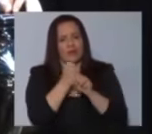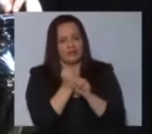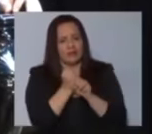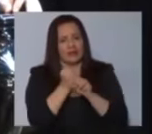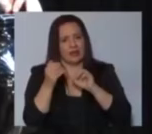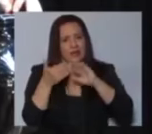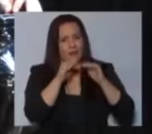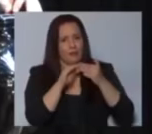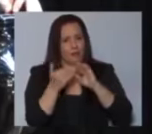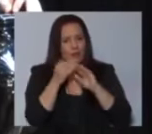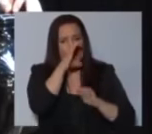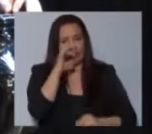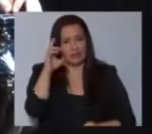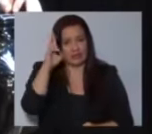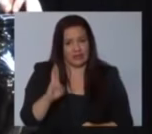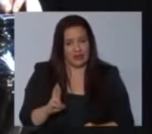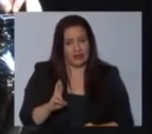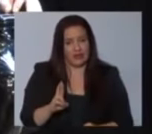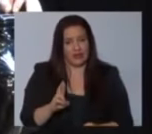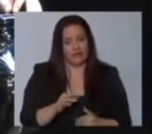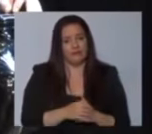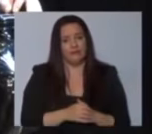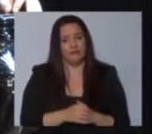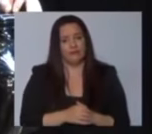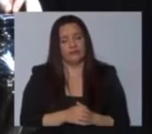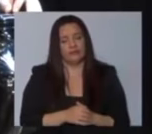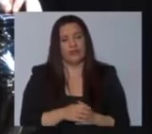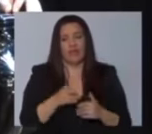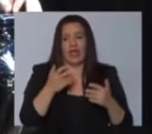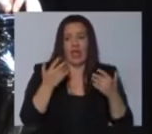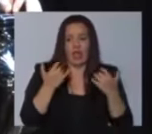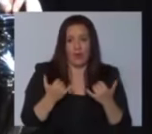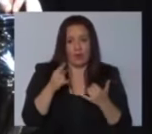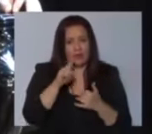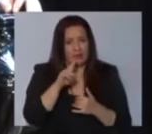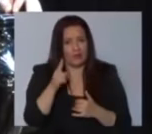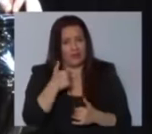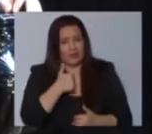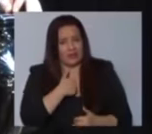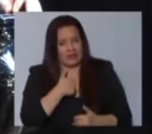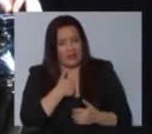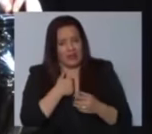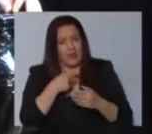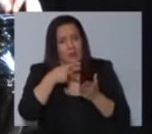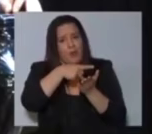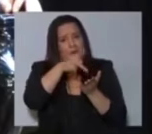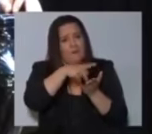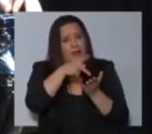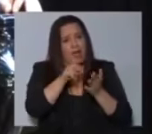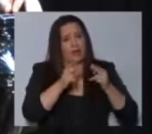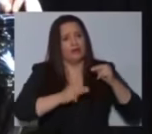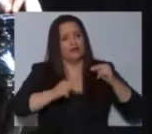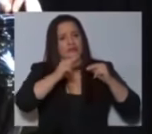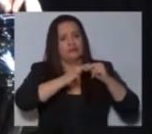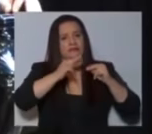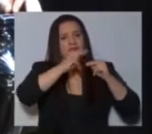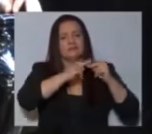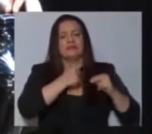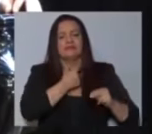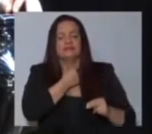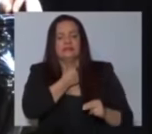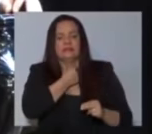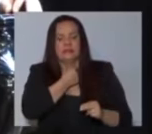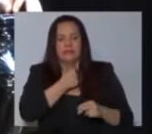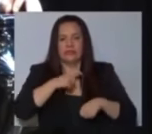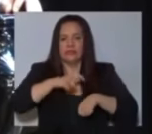pueblo? ¿Acaso ya no lo aporta mediante el pago numeroso de impuestos que nos ahogan en